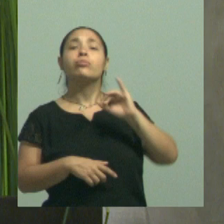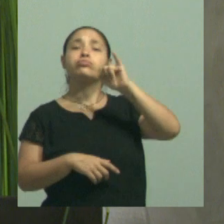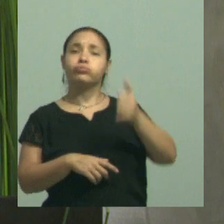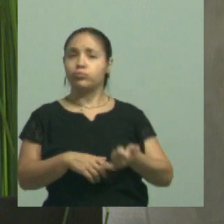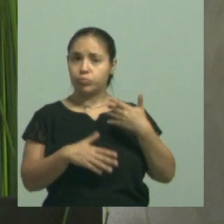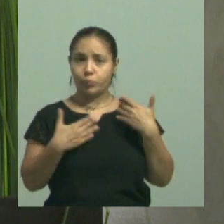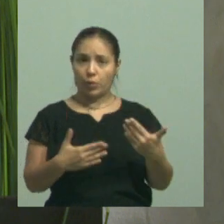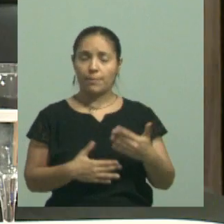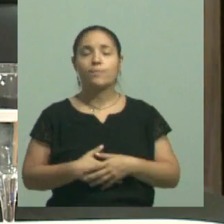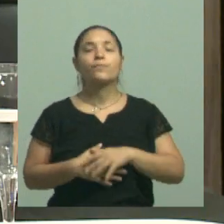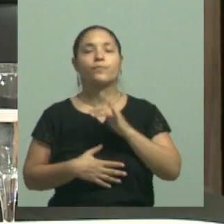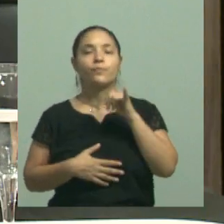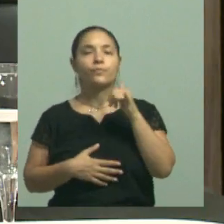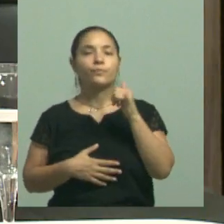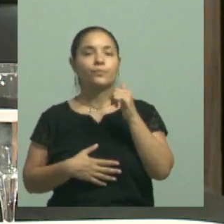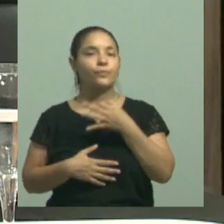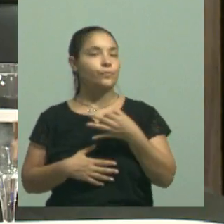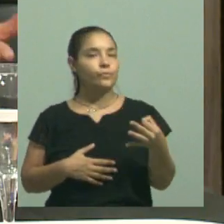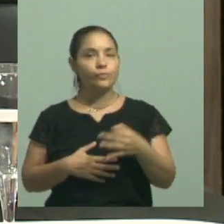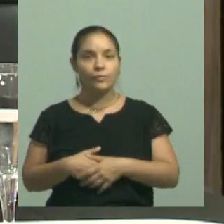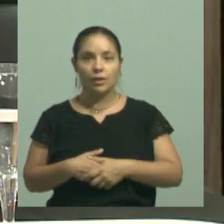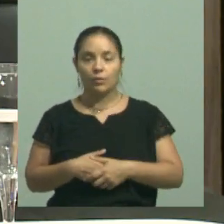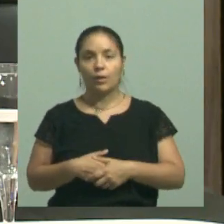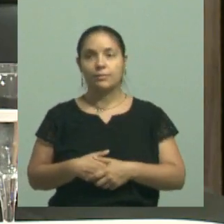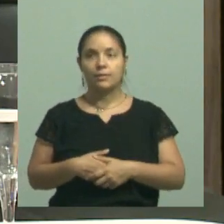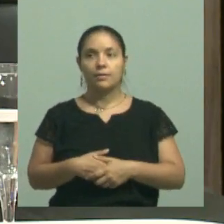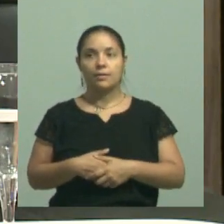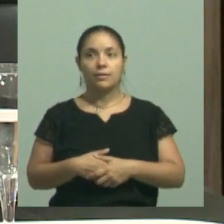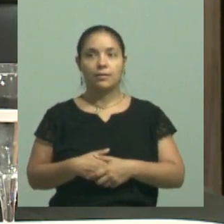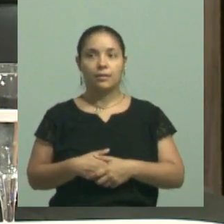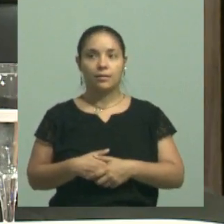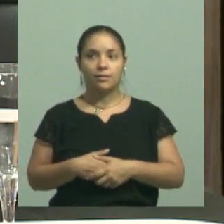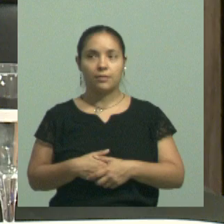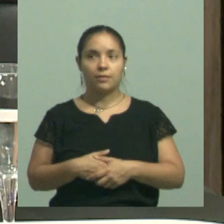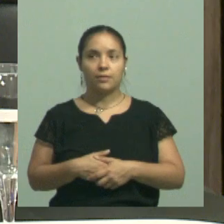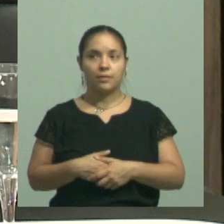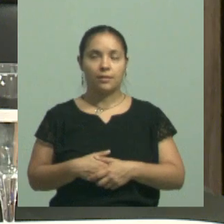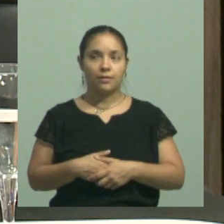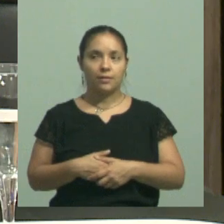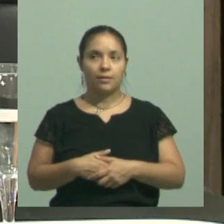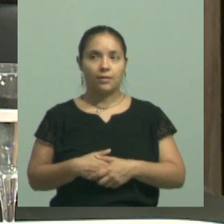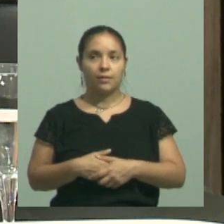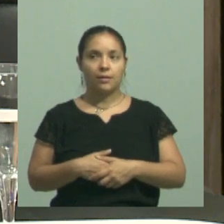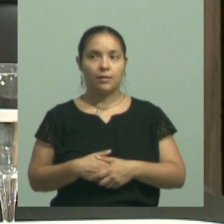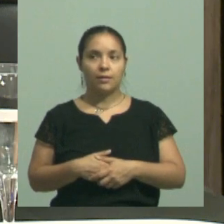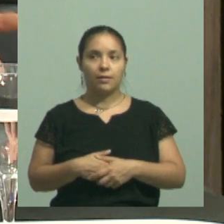situación también. Exacto, para que se animen, sobre todo los municipios generan muchos tipos de esos